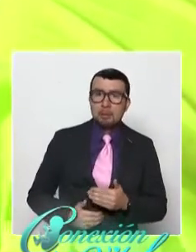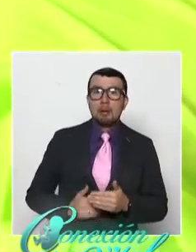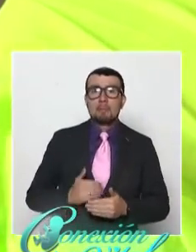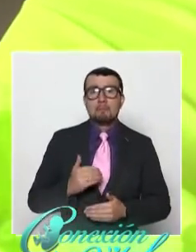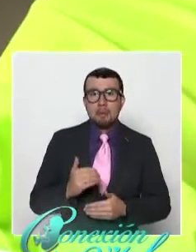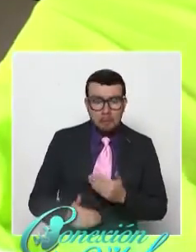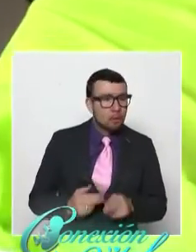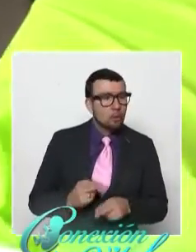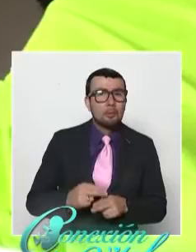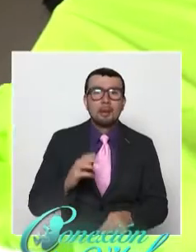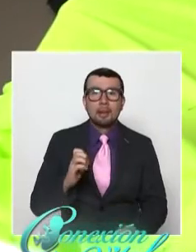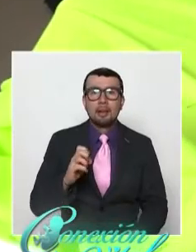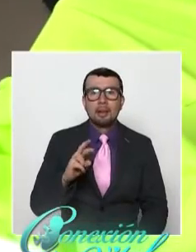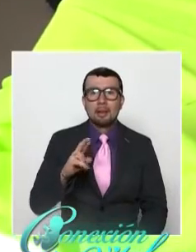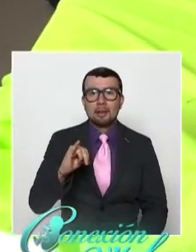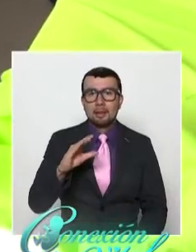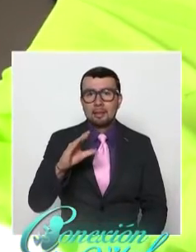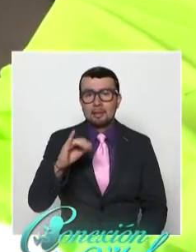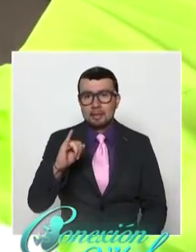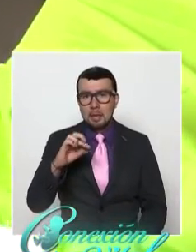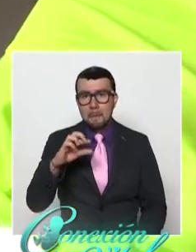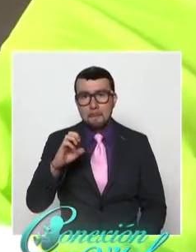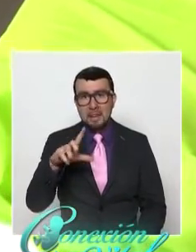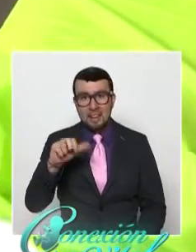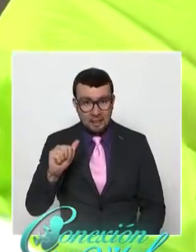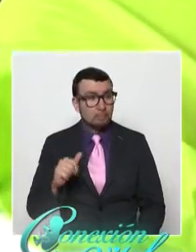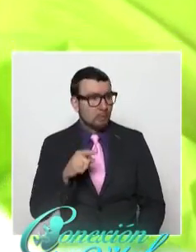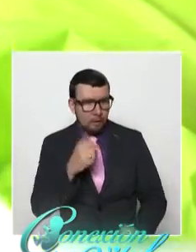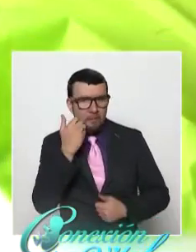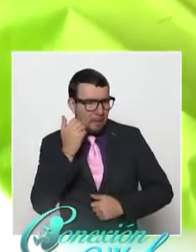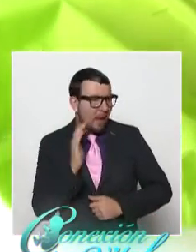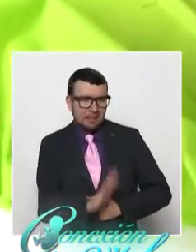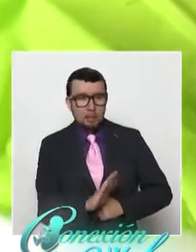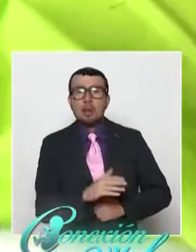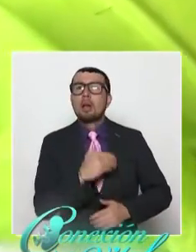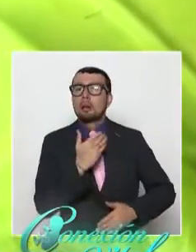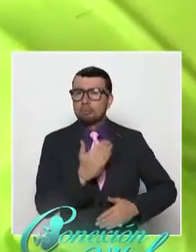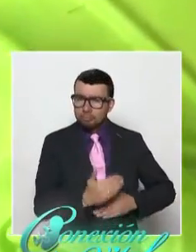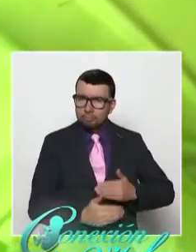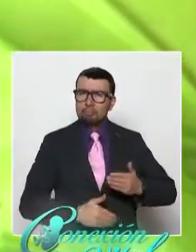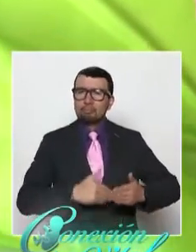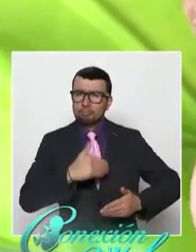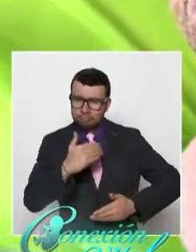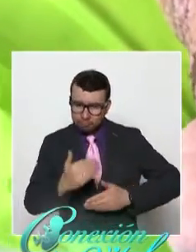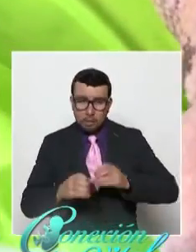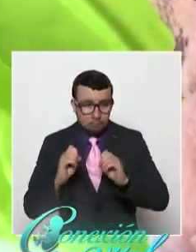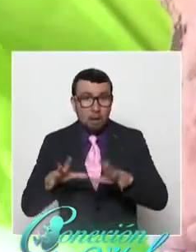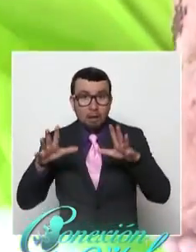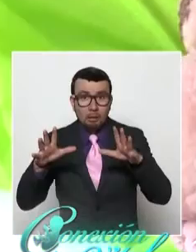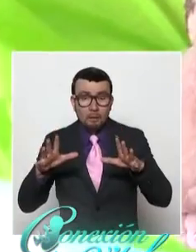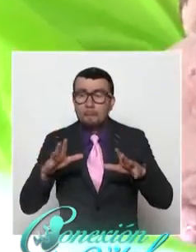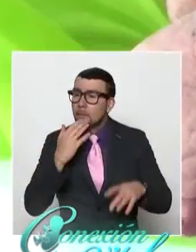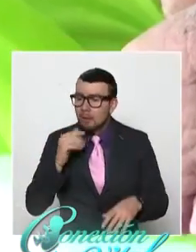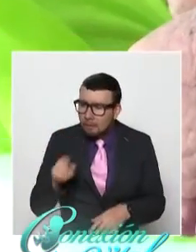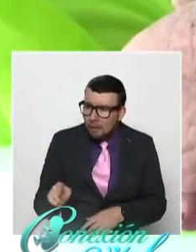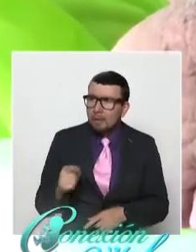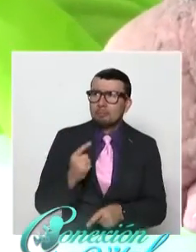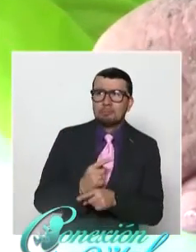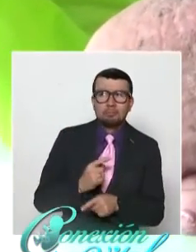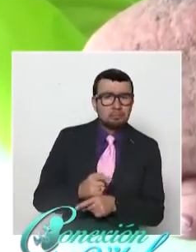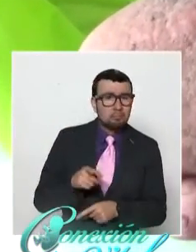erisipela. Ella la tenía guardada, la enfermedad. La enfermedad sí, se le iba a desarrollar, lo que pasa es que no es muy común, o sea, este tipo de